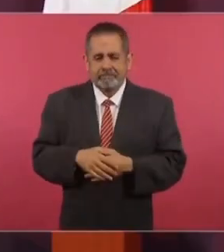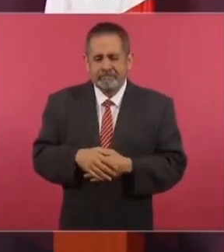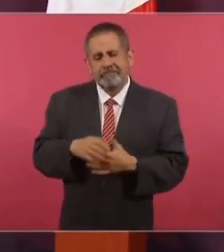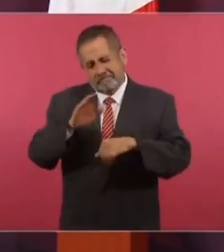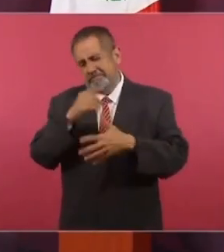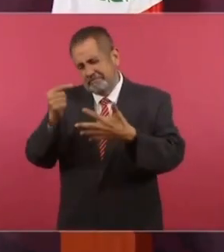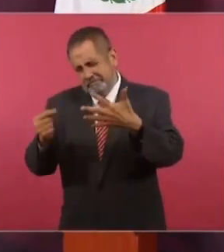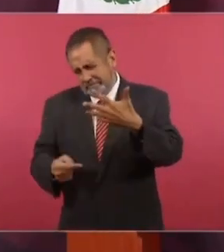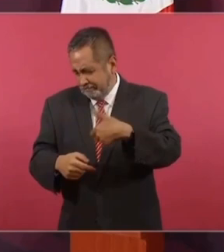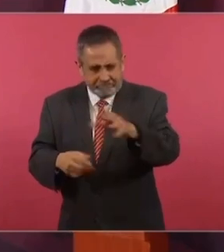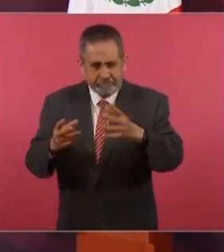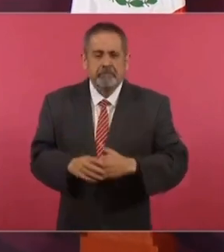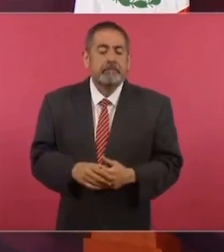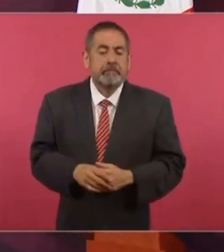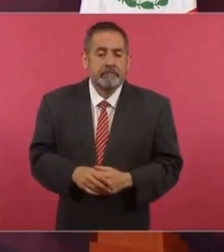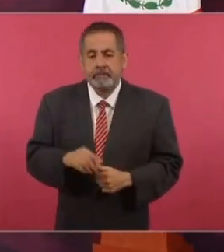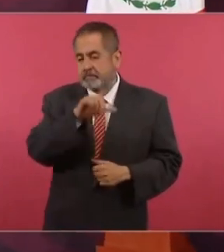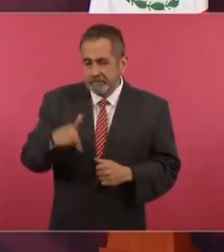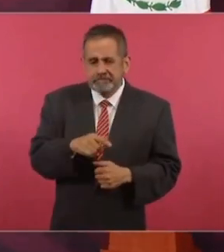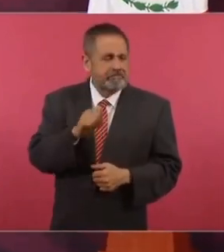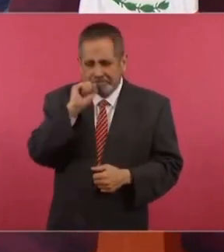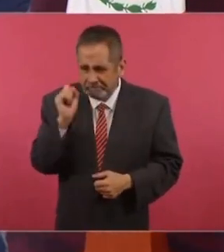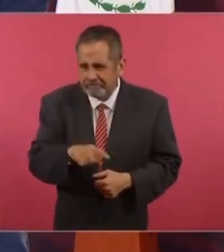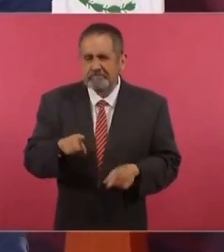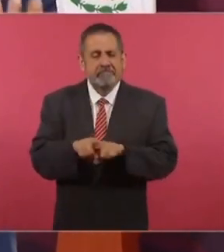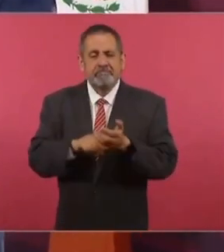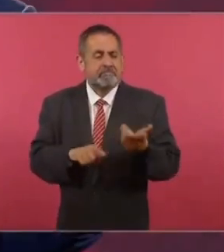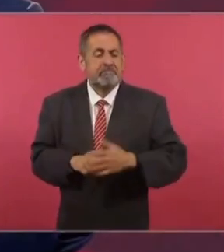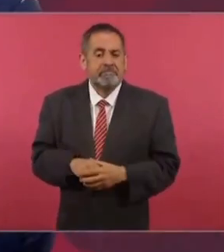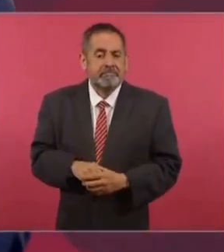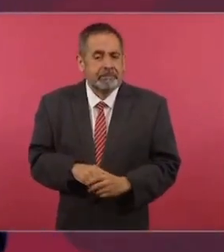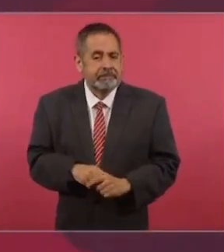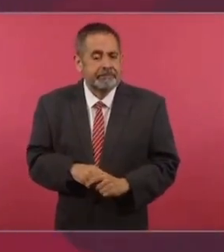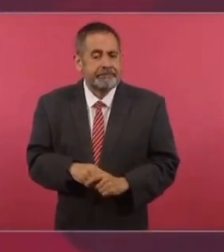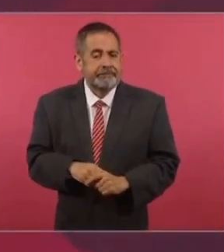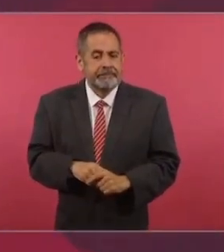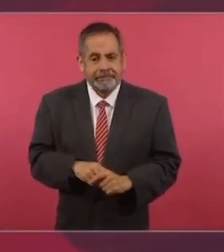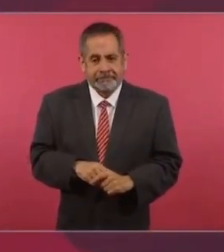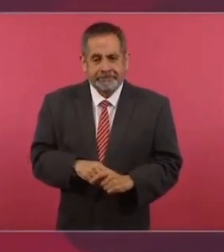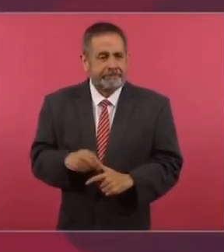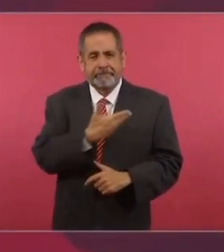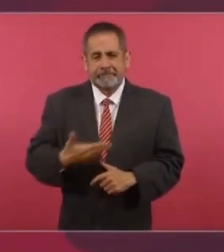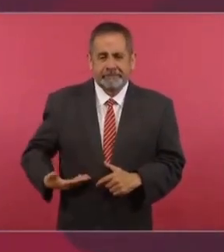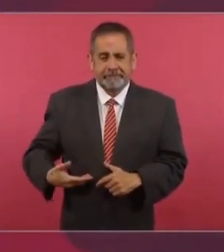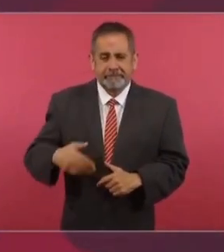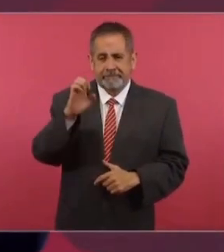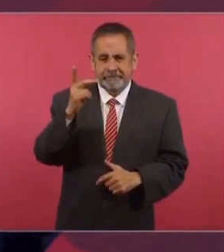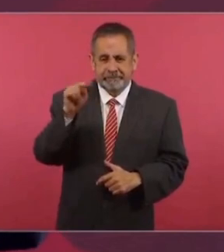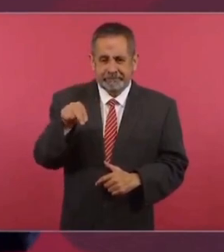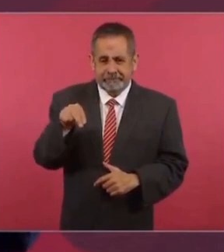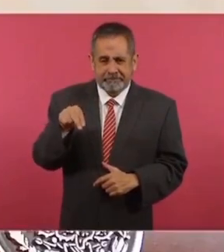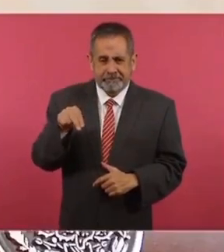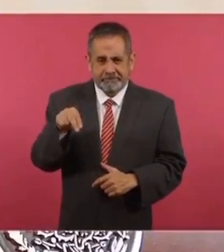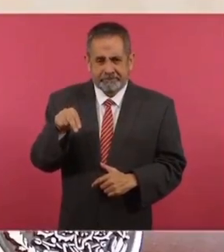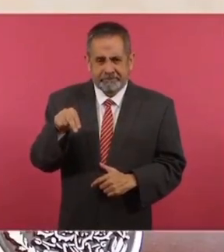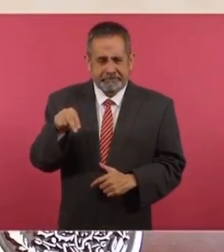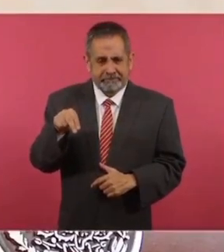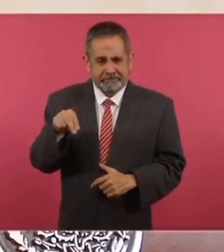Calderón. Posteriormente, lo mismo, el presidente Peña